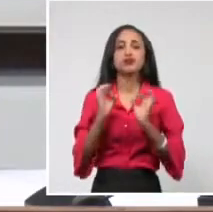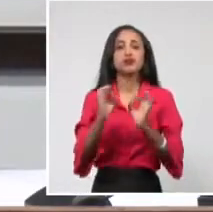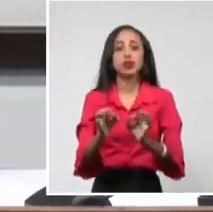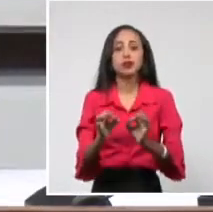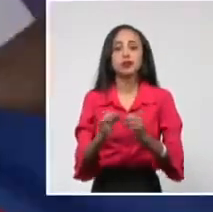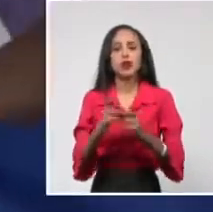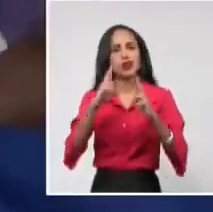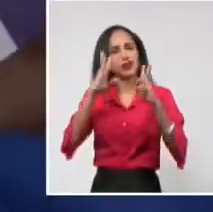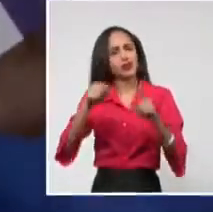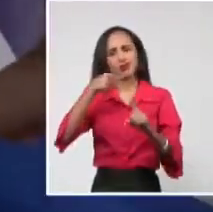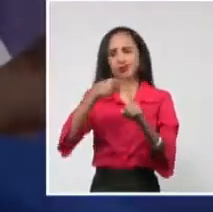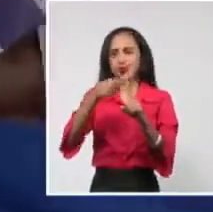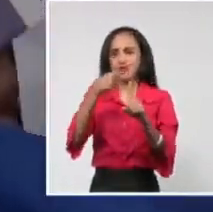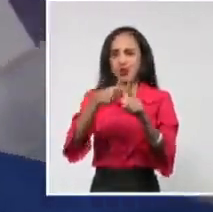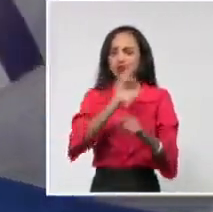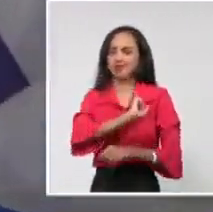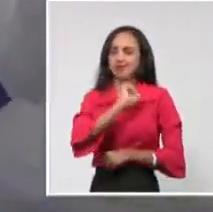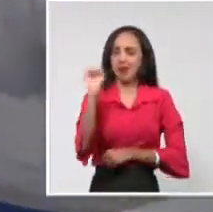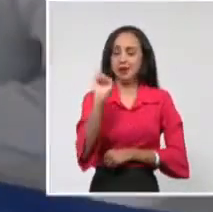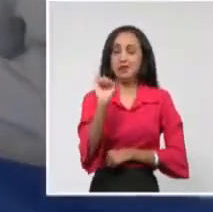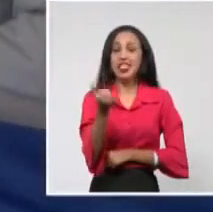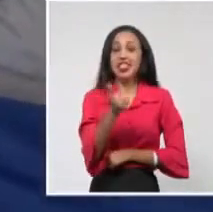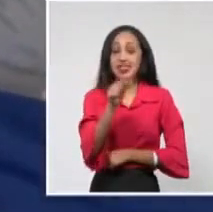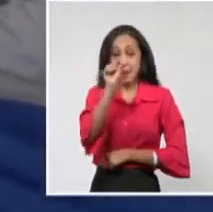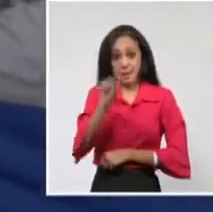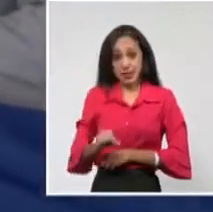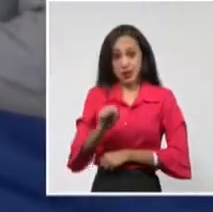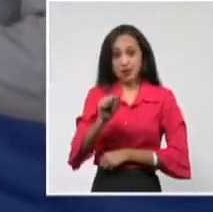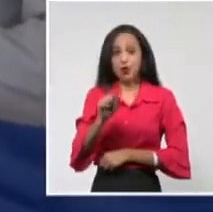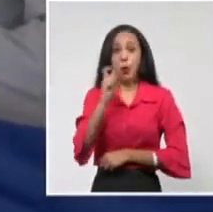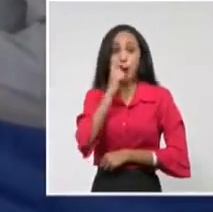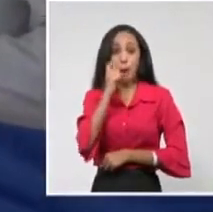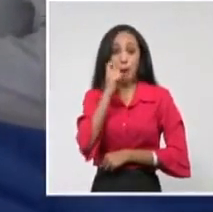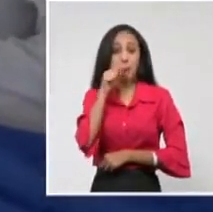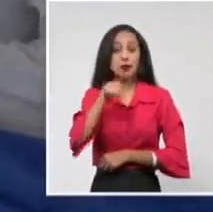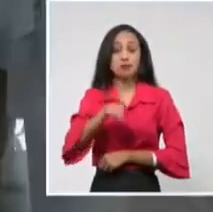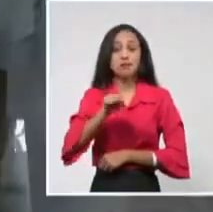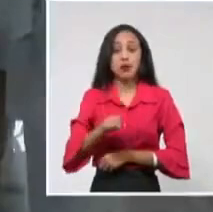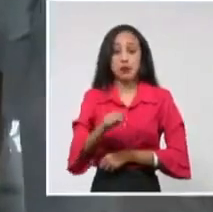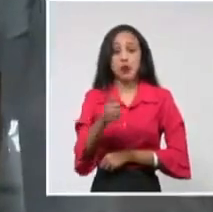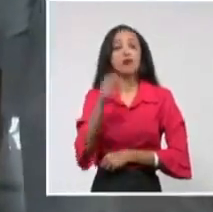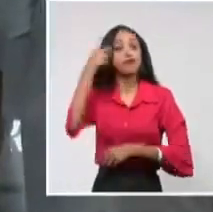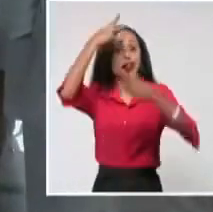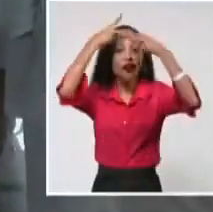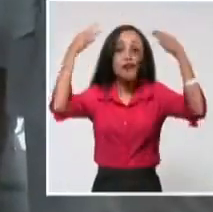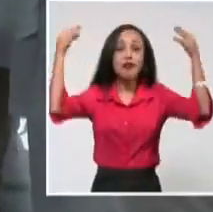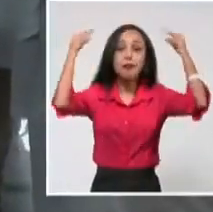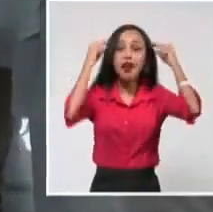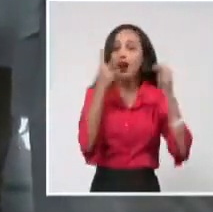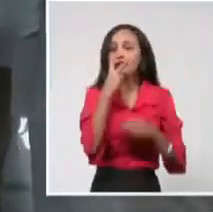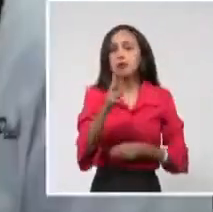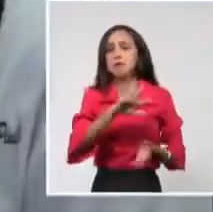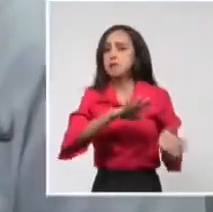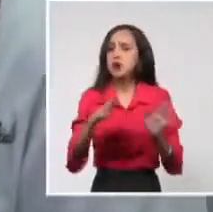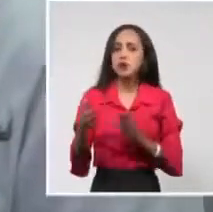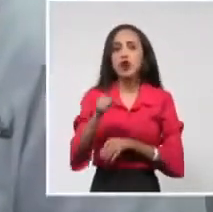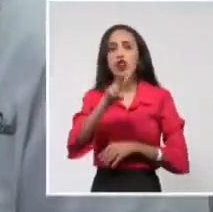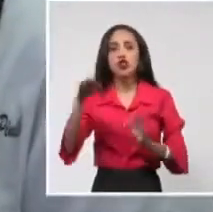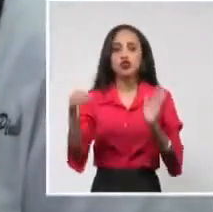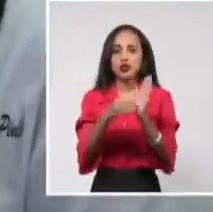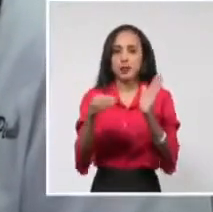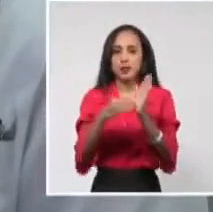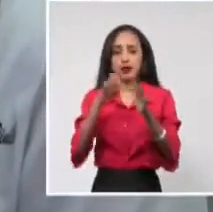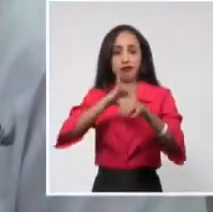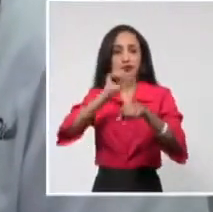los resultados. Los 10 médicos y 11 enfermeras de la Brigada Cubana atendieron a cerca de 12.000 pacientes